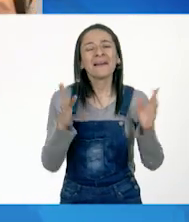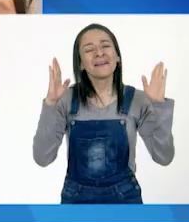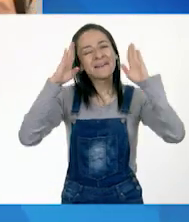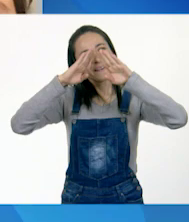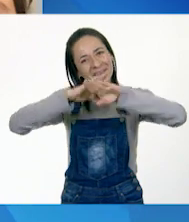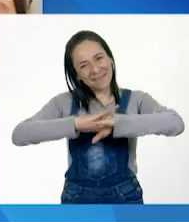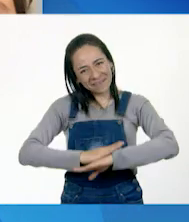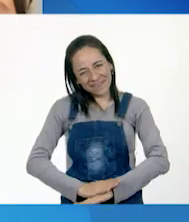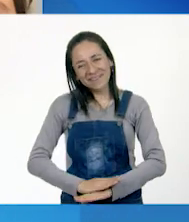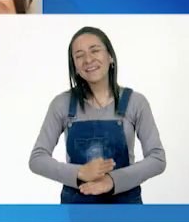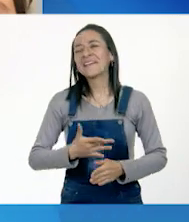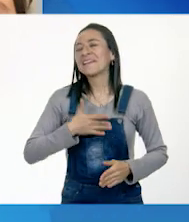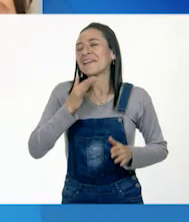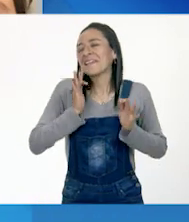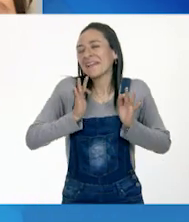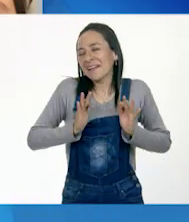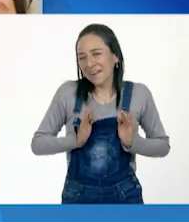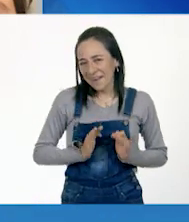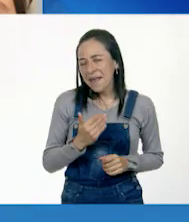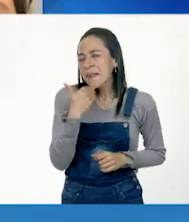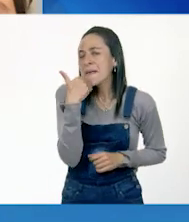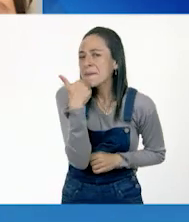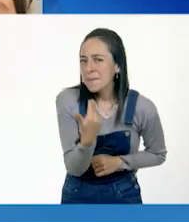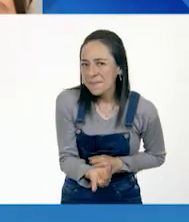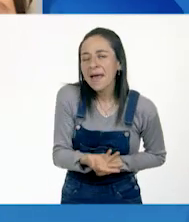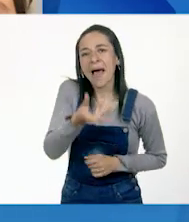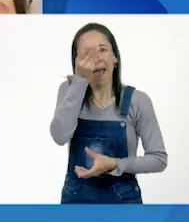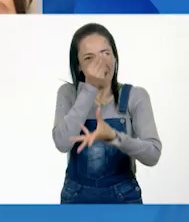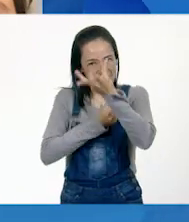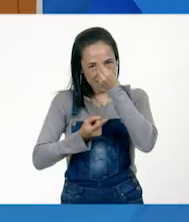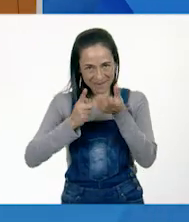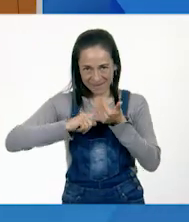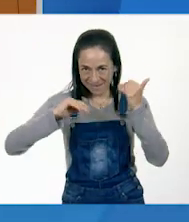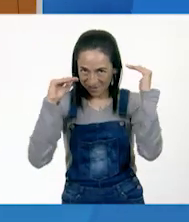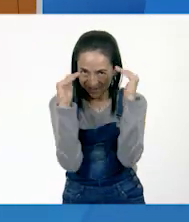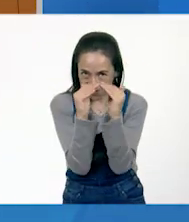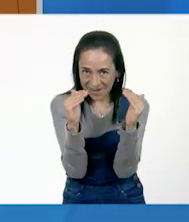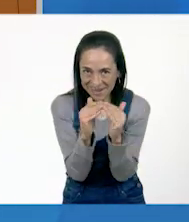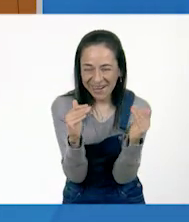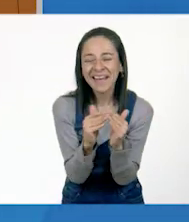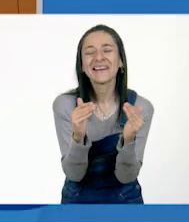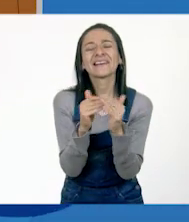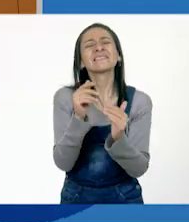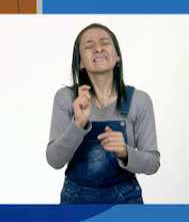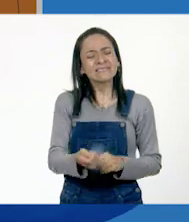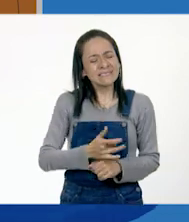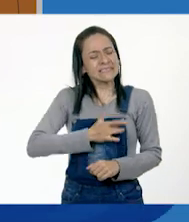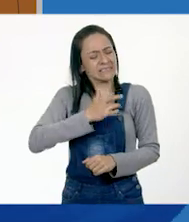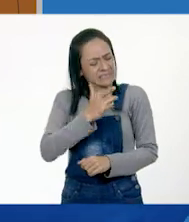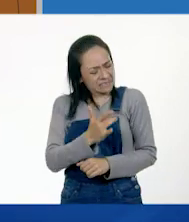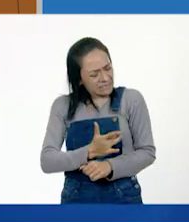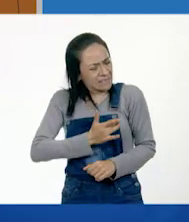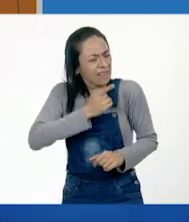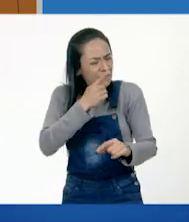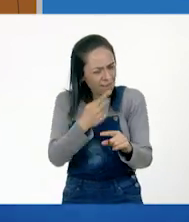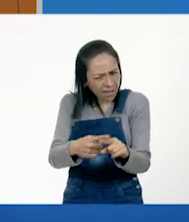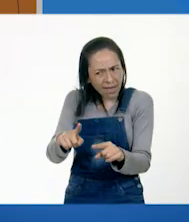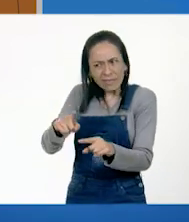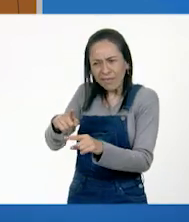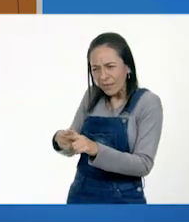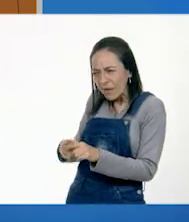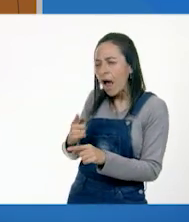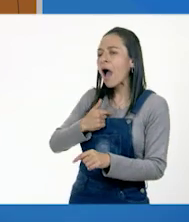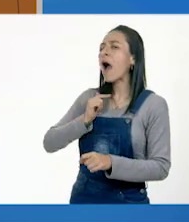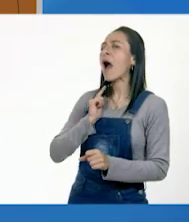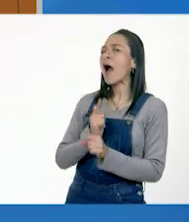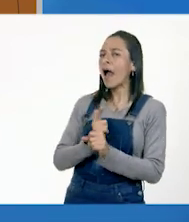placidez, relajación. Aprende en casa, reconocer las sensaciones y educar